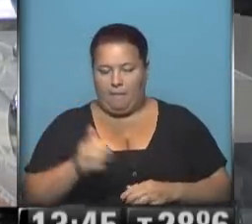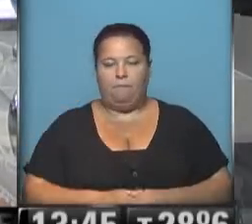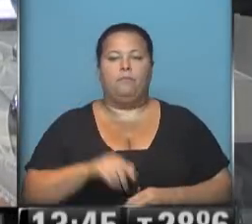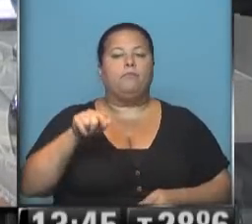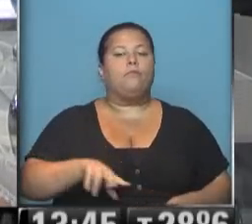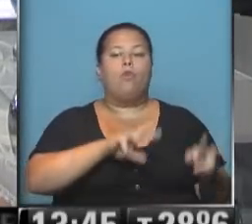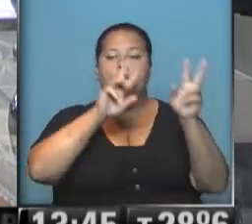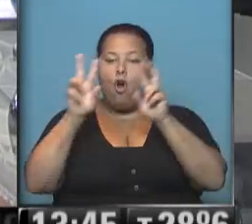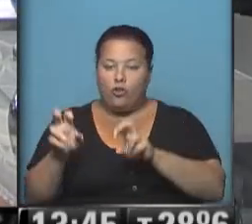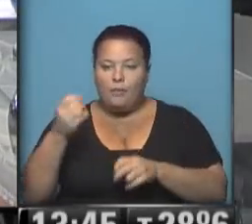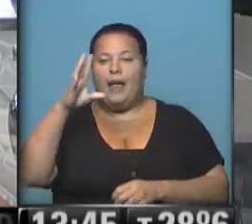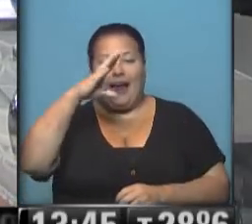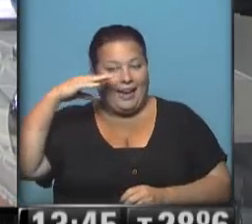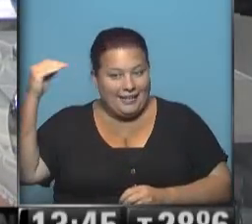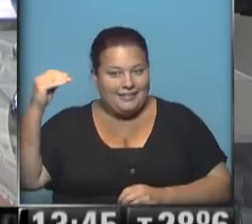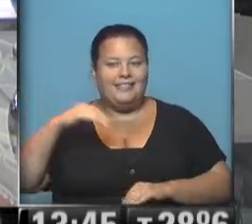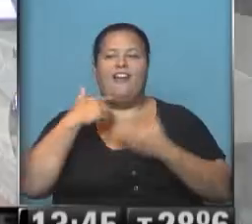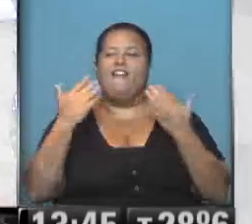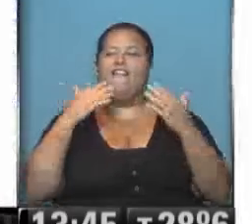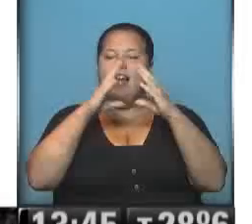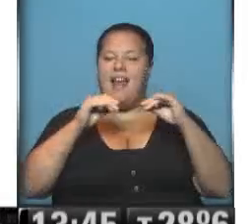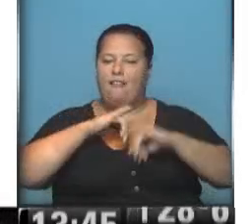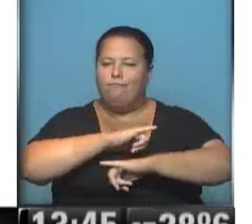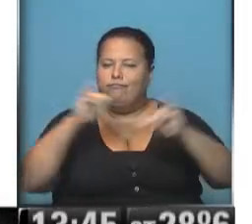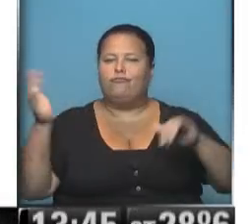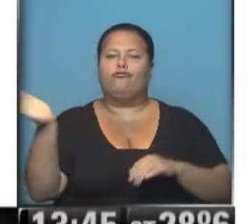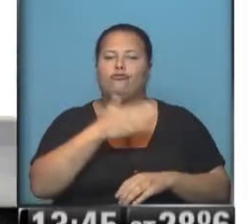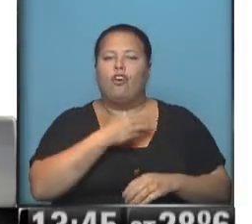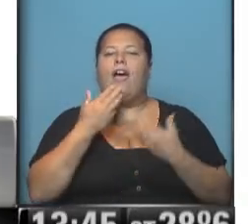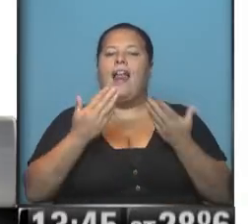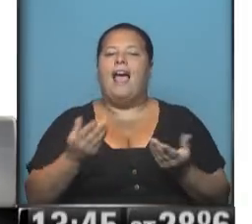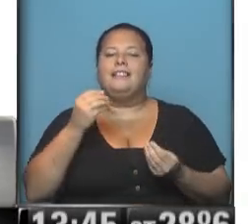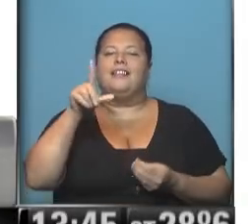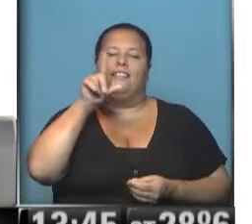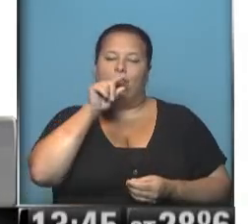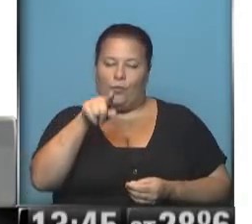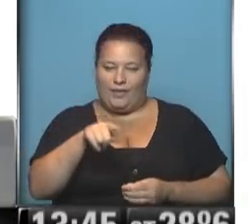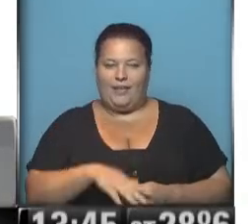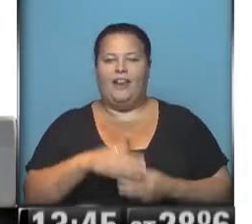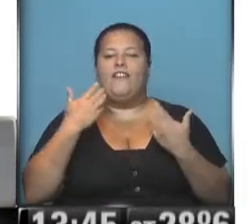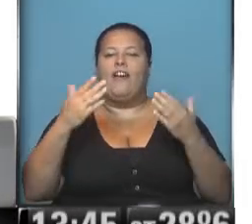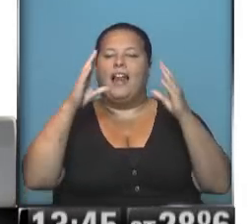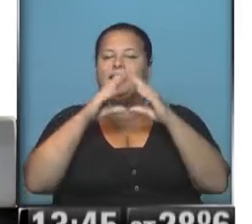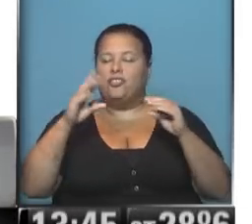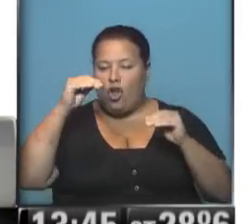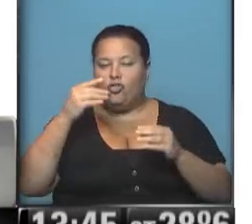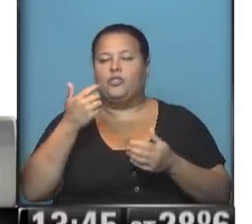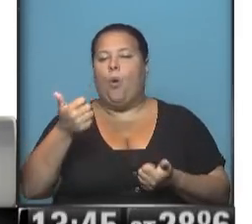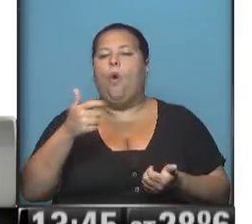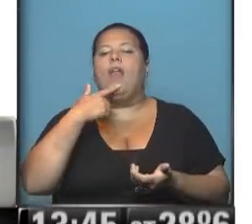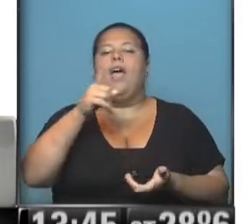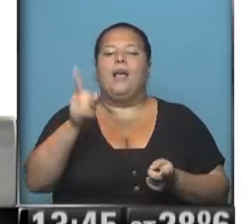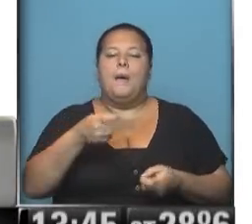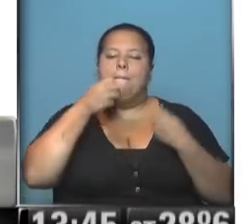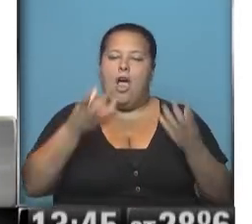Y cambiamos ahora de tema porque Cristina Fernández deseó feliz Navidad a todos a través de la red social Twitter. Feliz Nochebuena para todos y todas y una